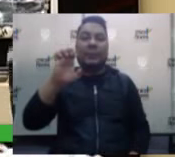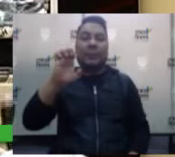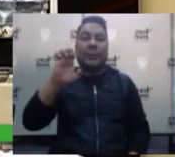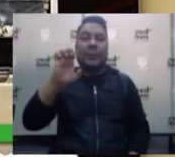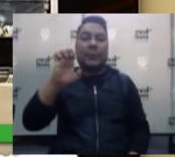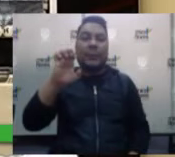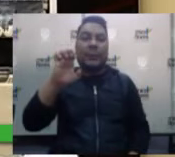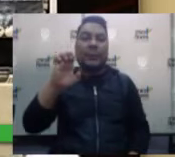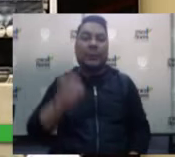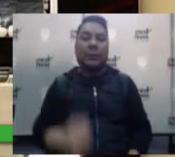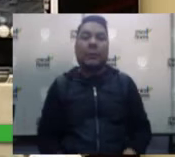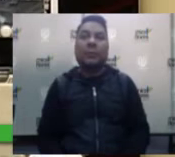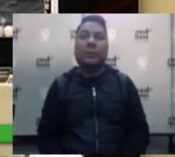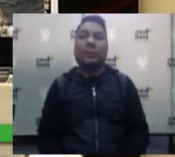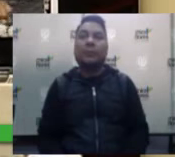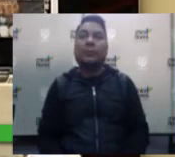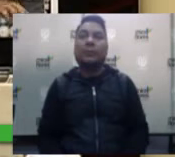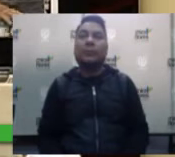E.